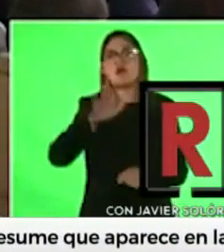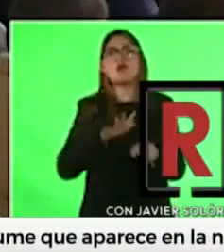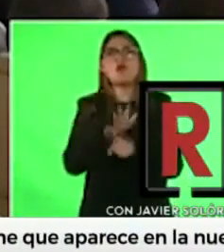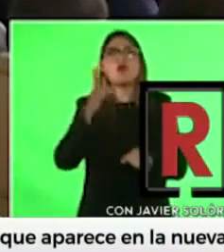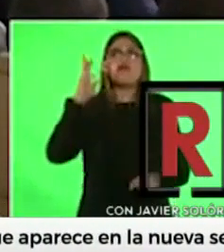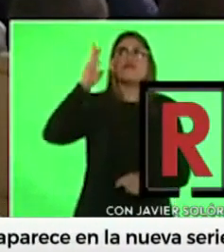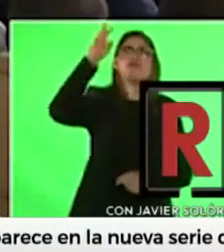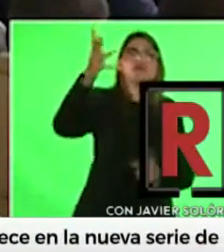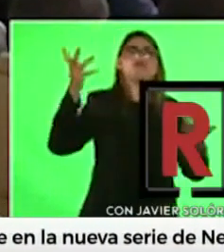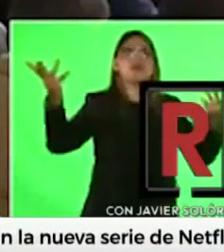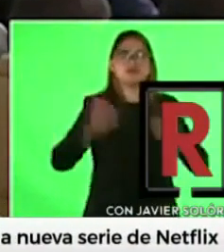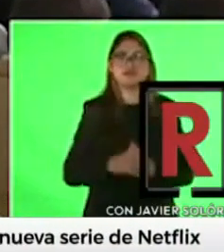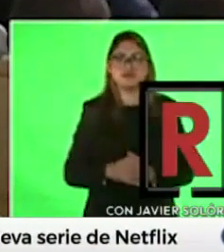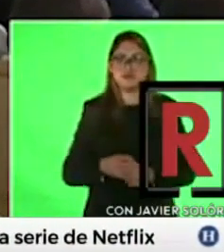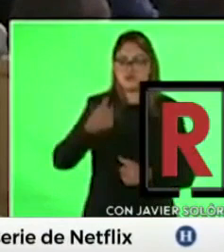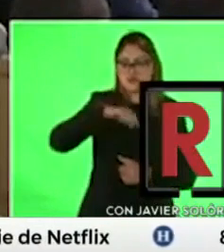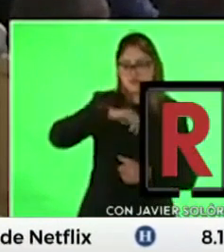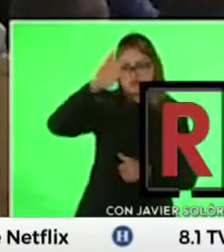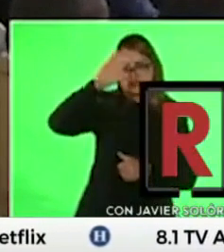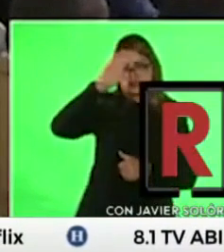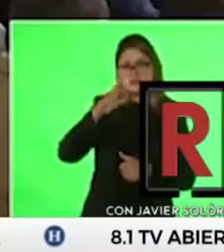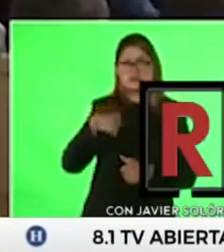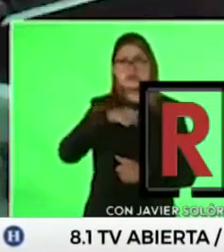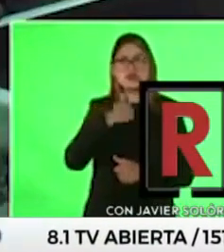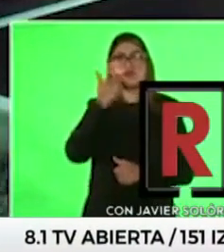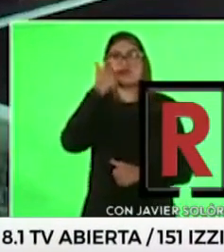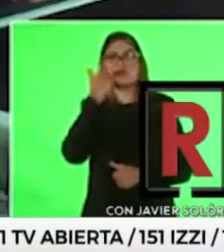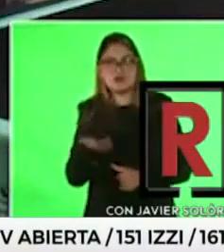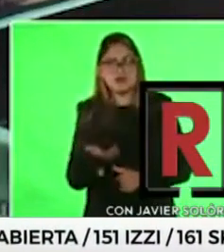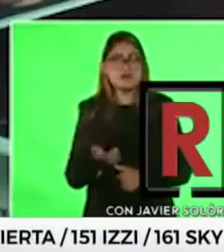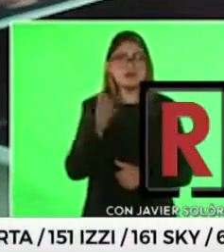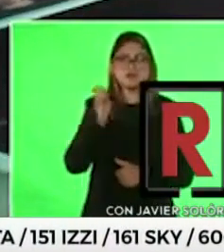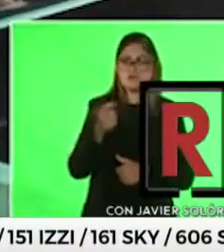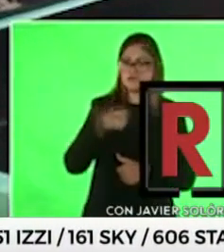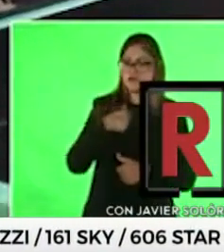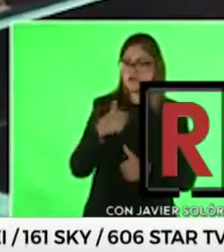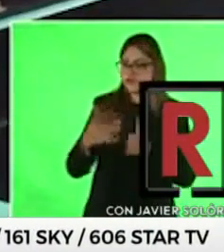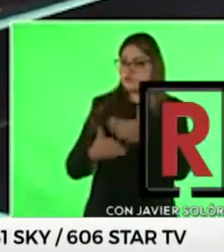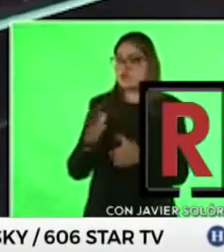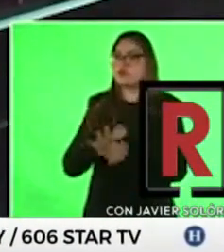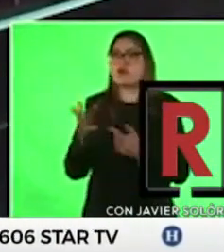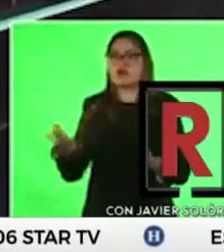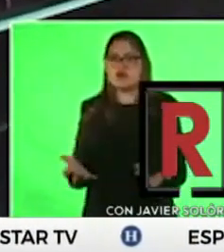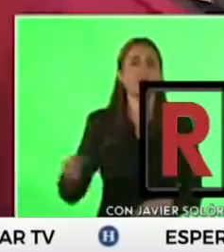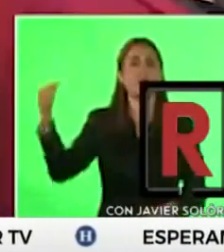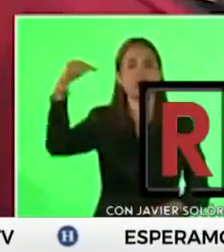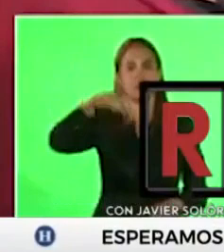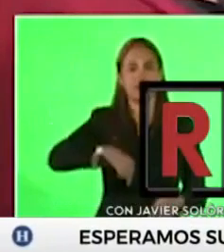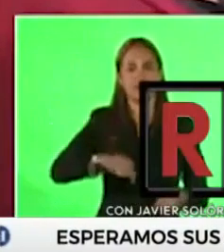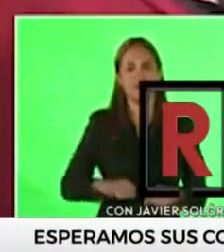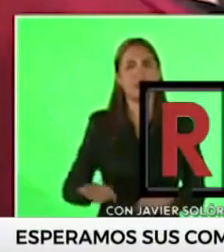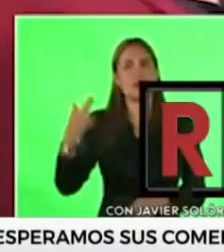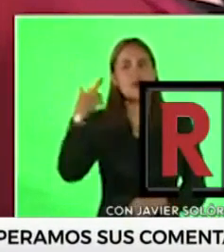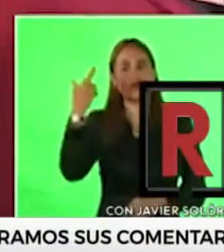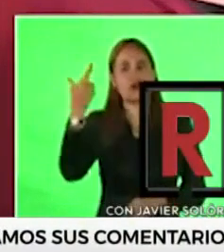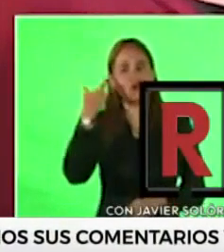como lo queramos llamar, que acabe dividiéndose? Porque si lo que se busca es justamente hacer una especie de antídoto a esta horrible polarización